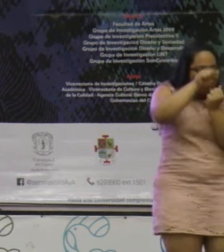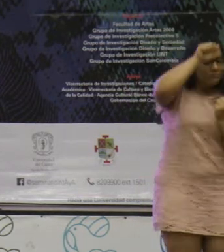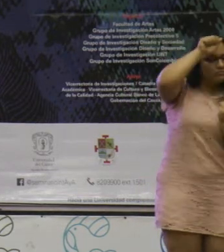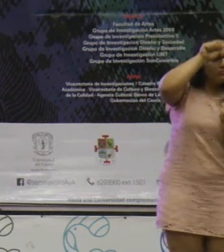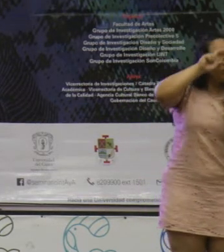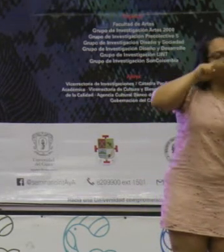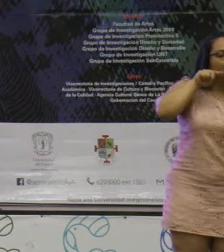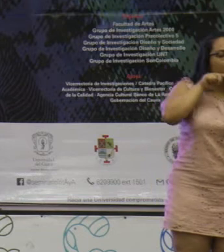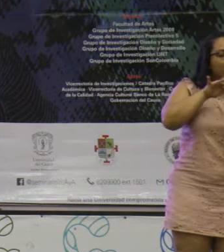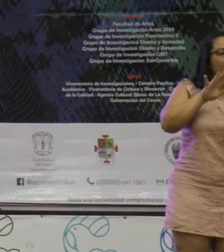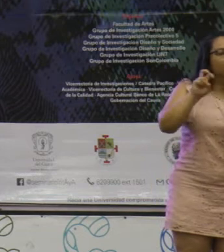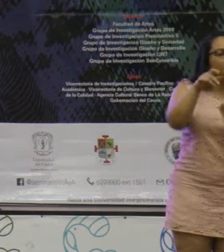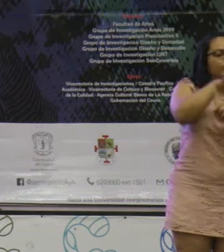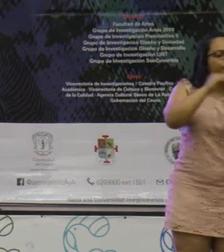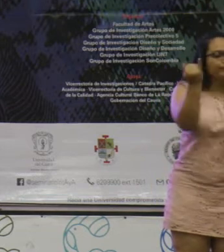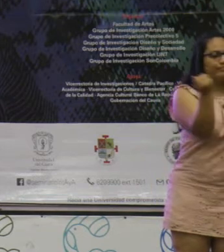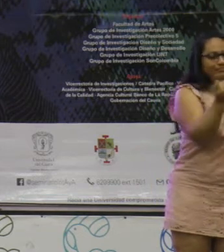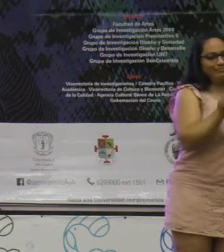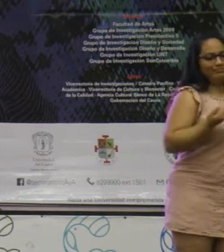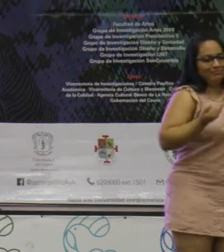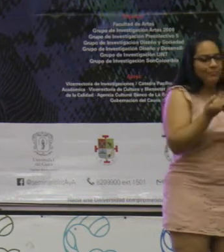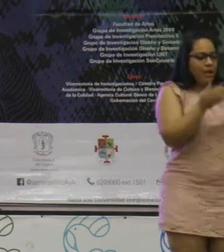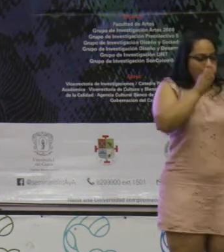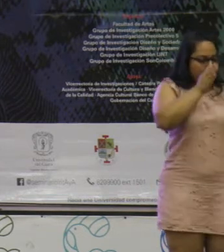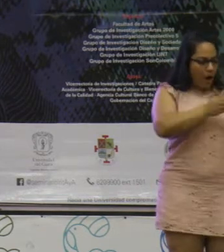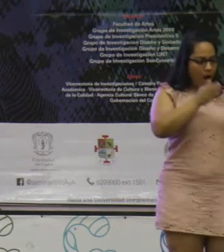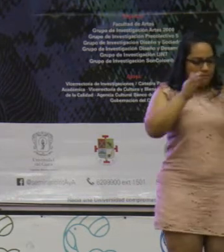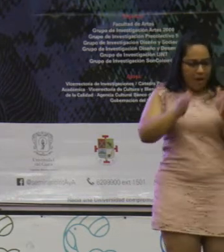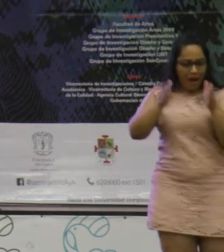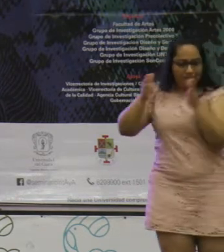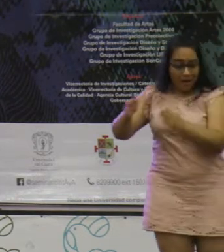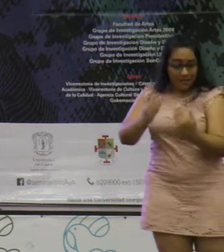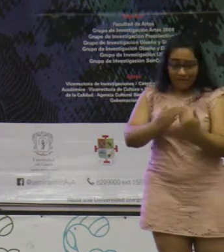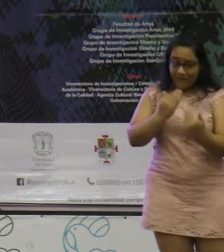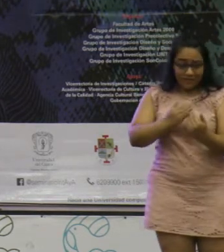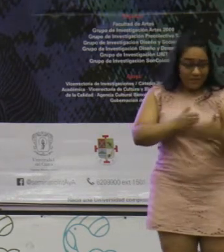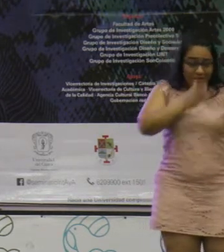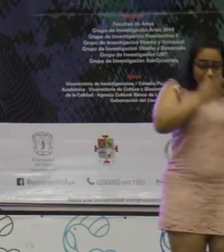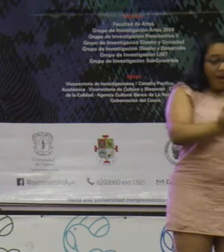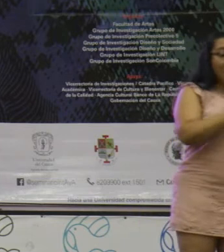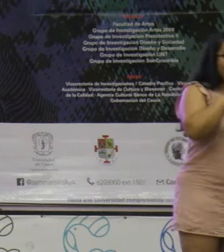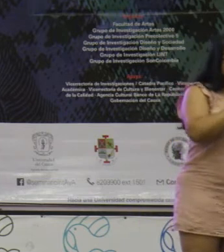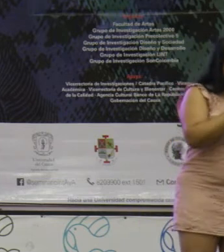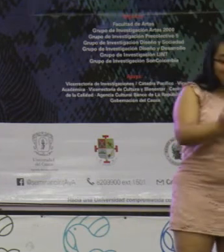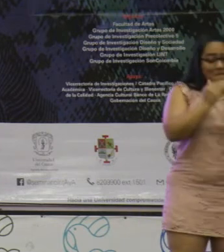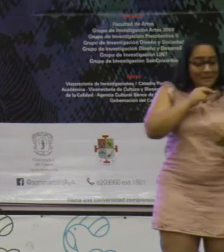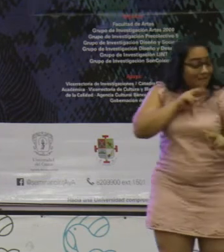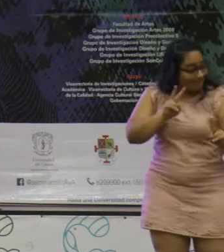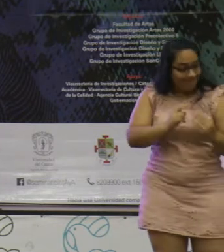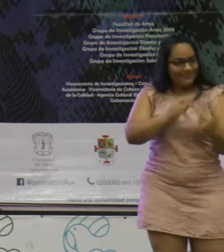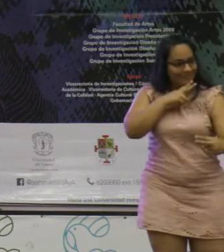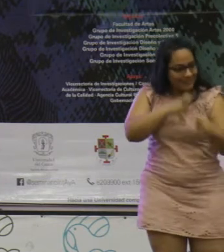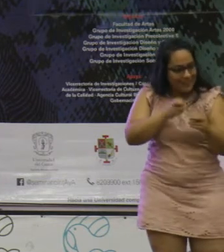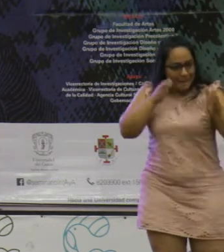ilustración, entendiéndola que cada una de ellas son categorías muy complicadas. No quiero faltar al respeto jamás a las personas que han hecho